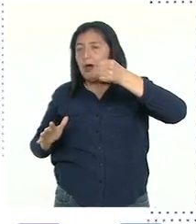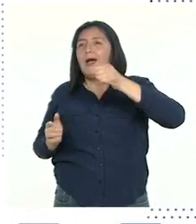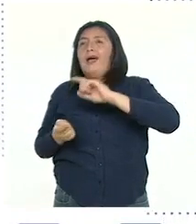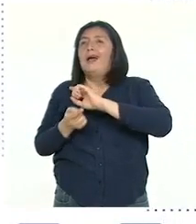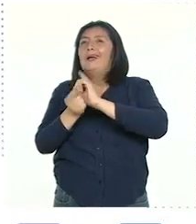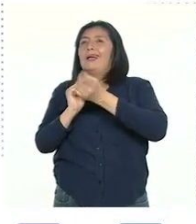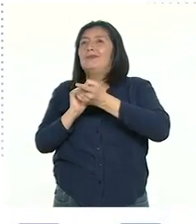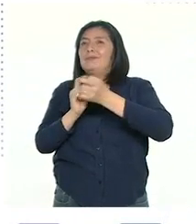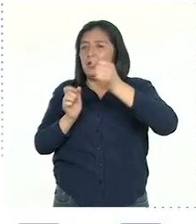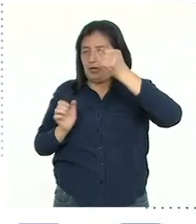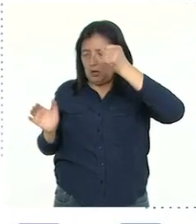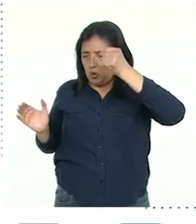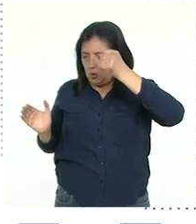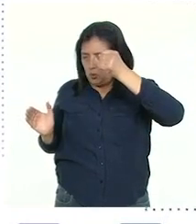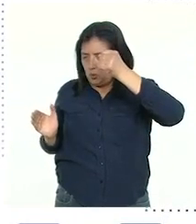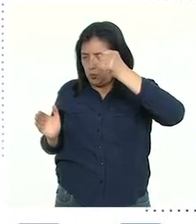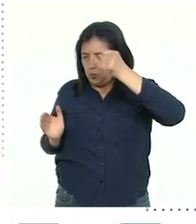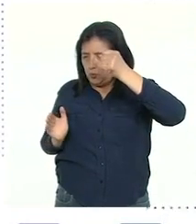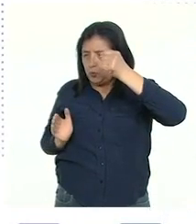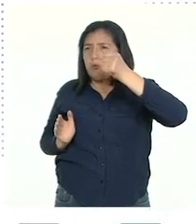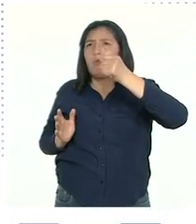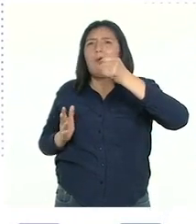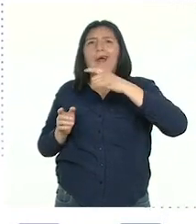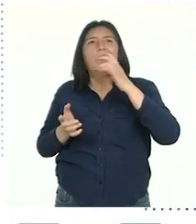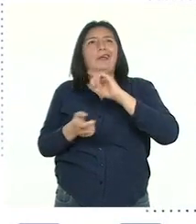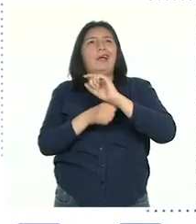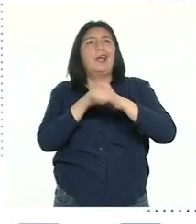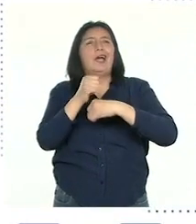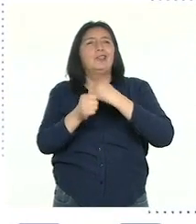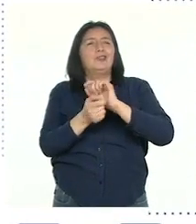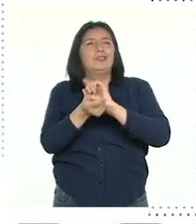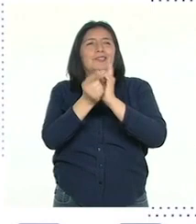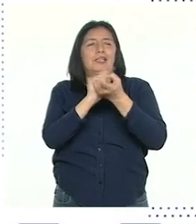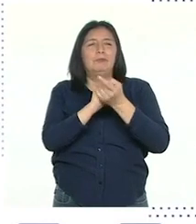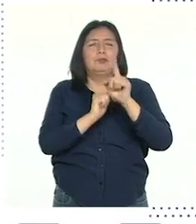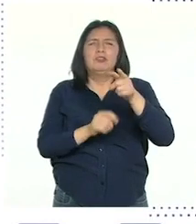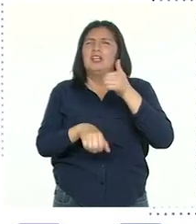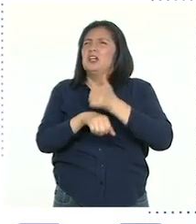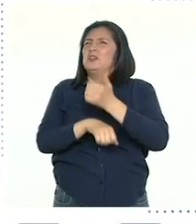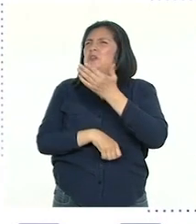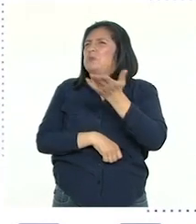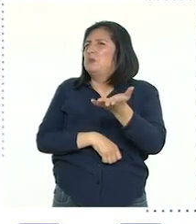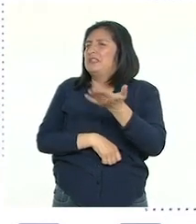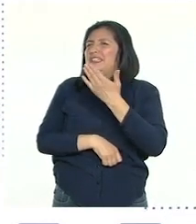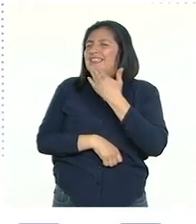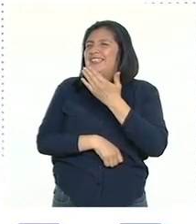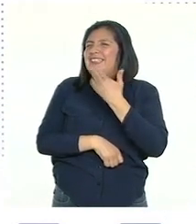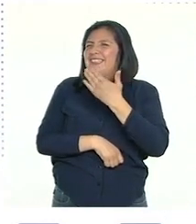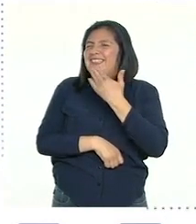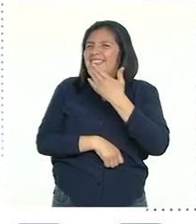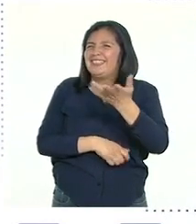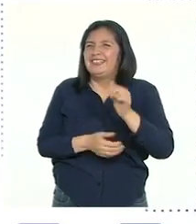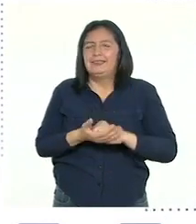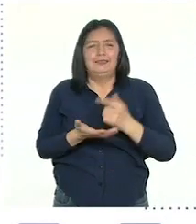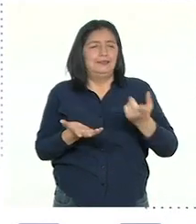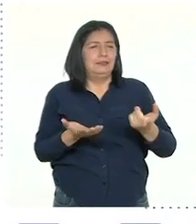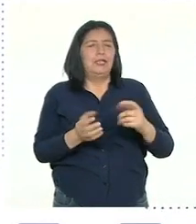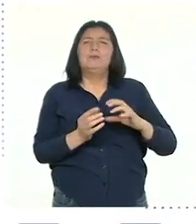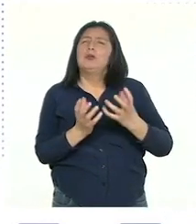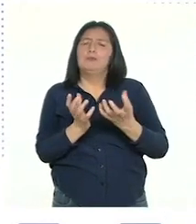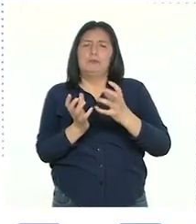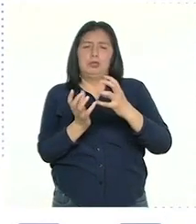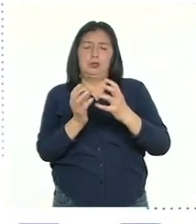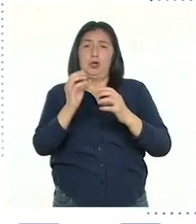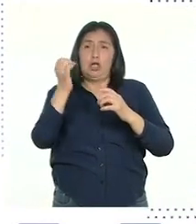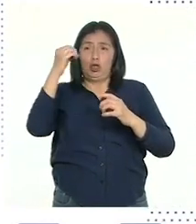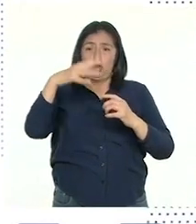un día al otro a lo largo del año. Te contaré que la culpa de eso lo tiene el efecto combinado del movimiento